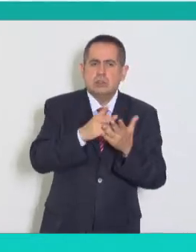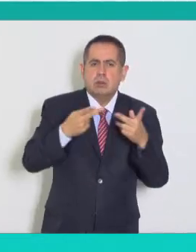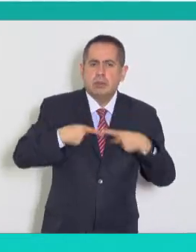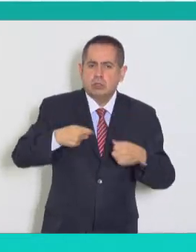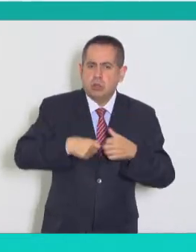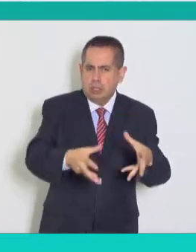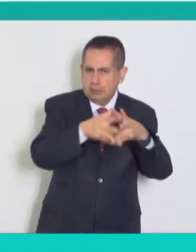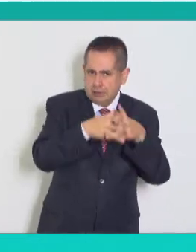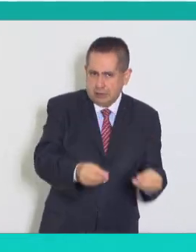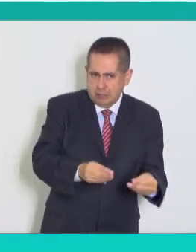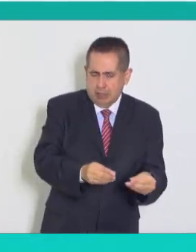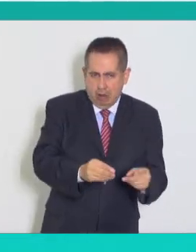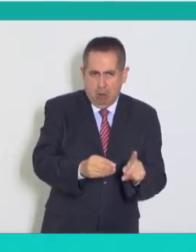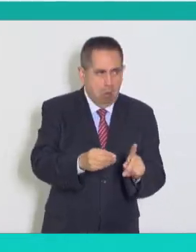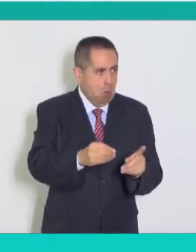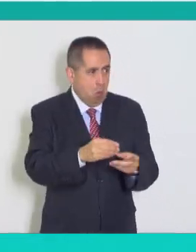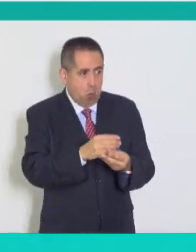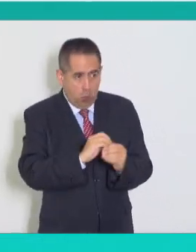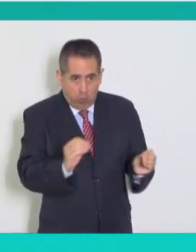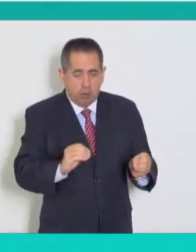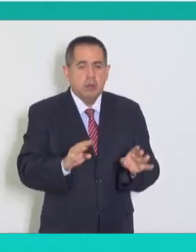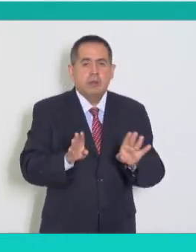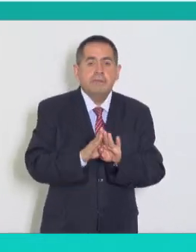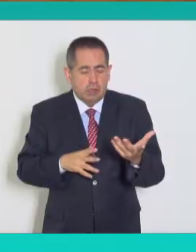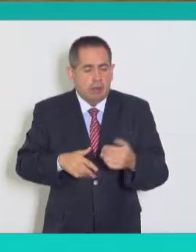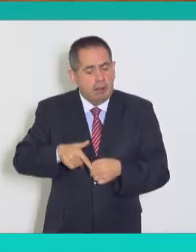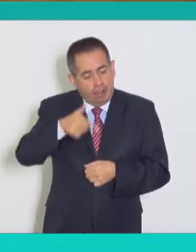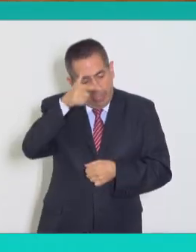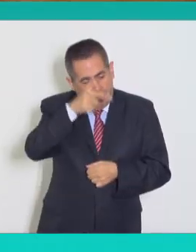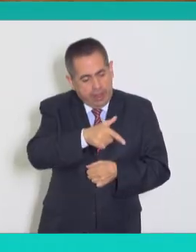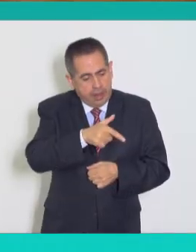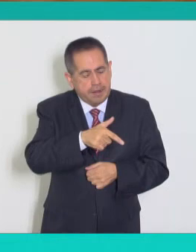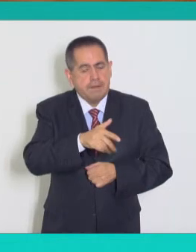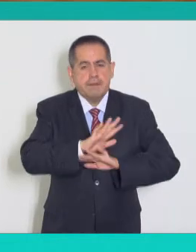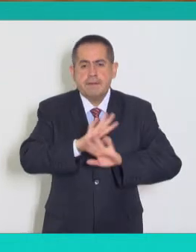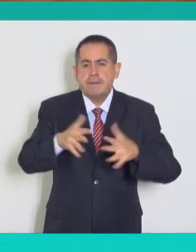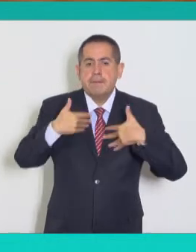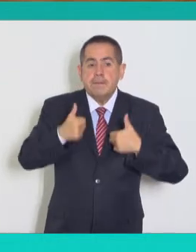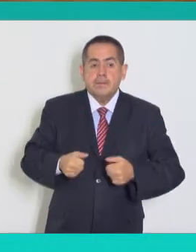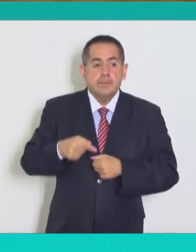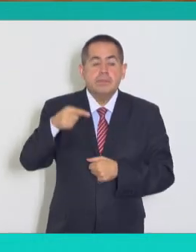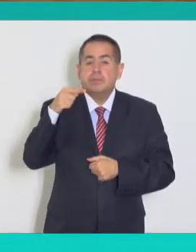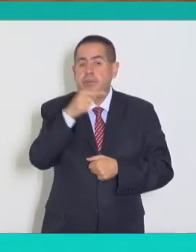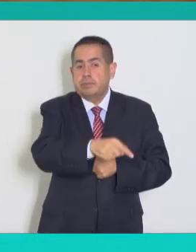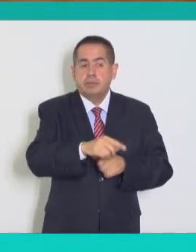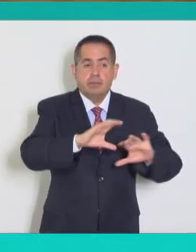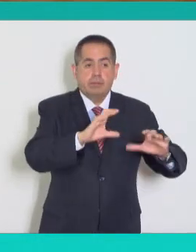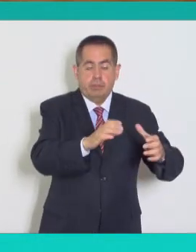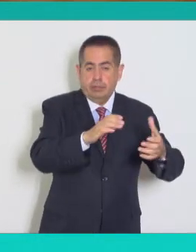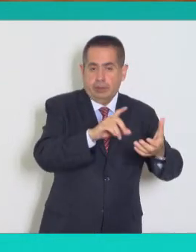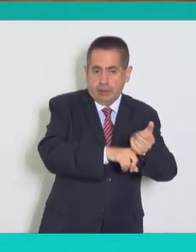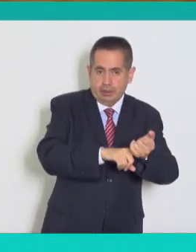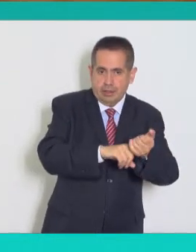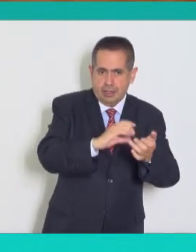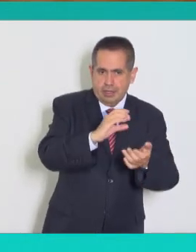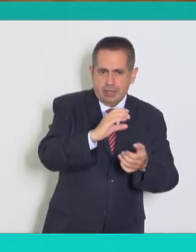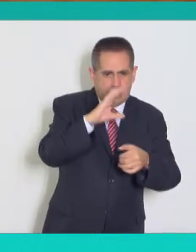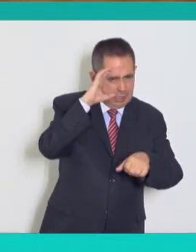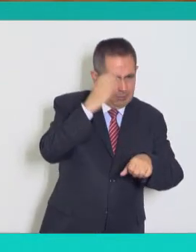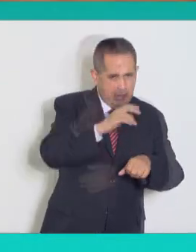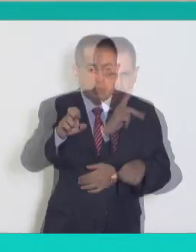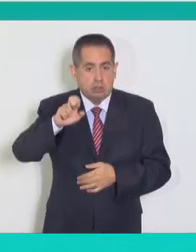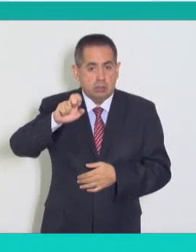de la comisión de ilícitos finalmente al consultar distintas fuentes de información oficiales se advirtió que existe una coordinación